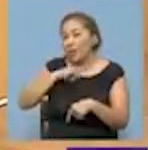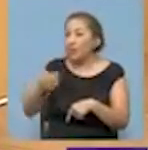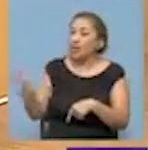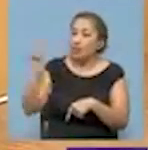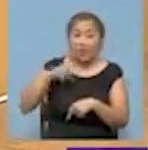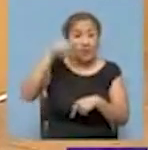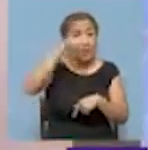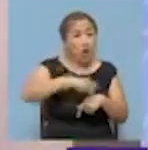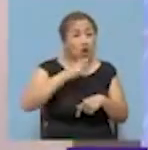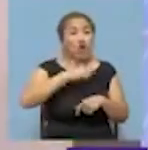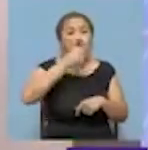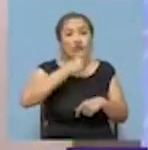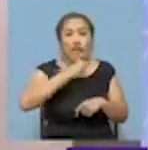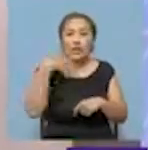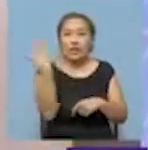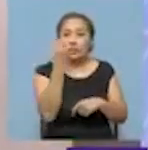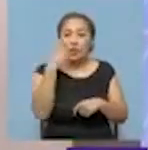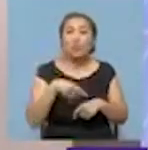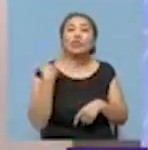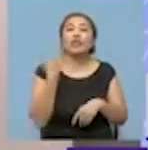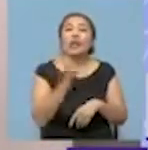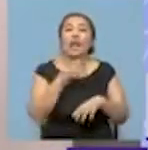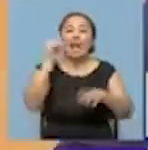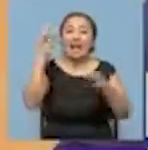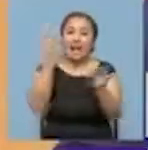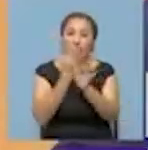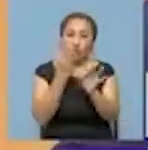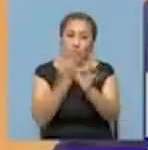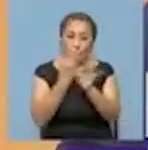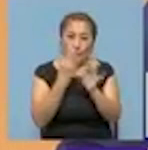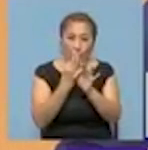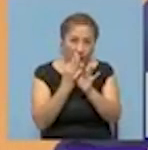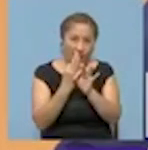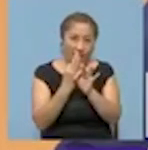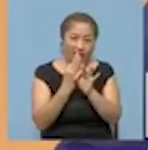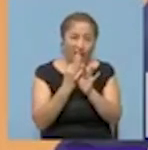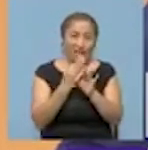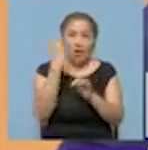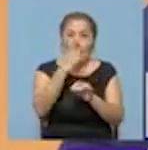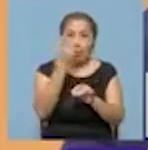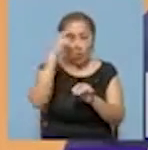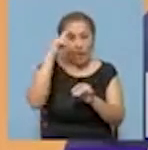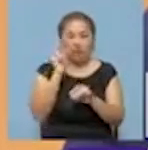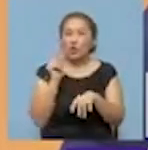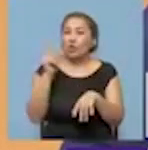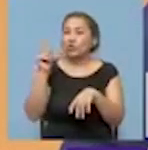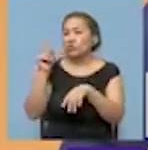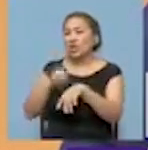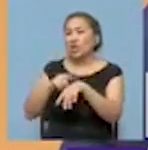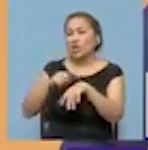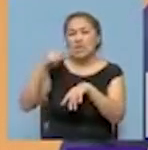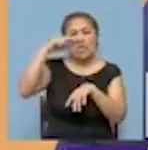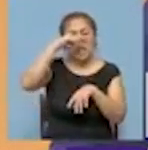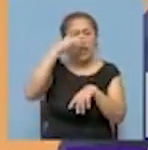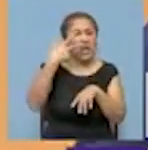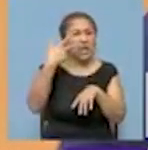hoy va a estar con una conferencia muy importante en el colegio del huerto a las 20 creo que vamos a empezar a 19-3 bueno